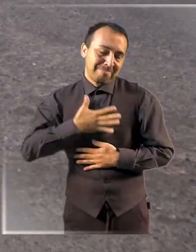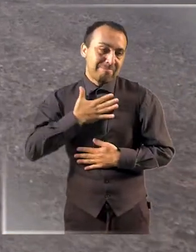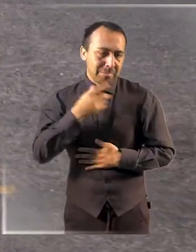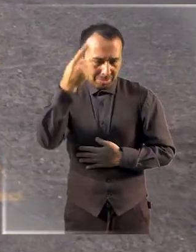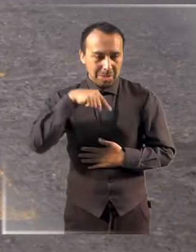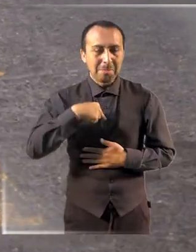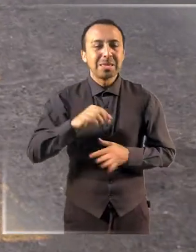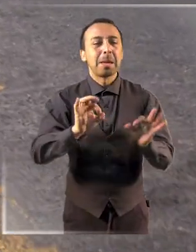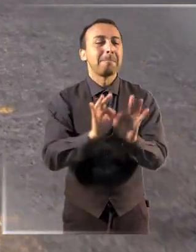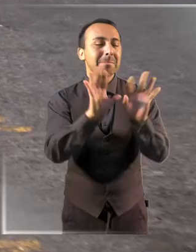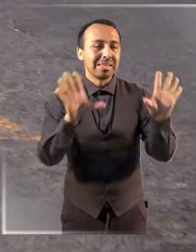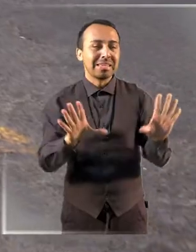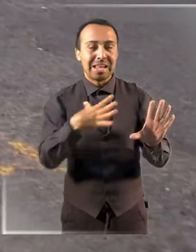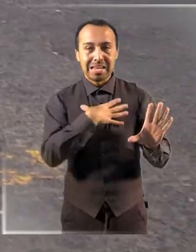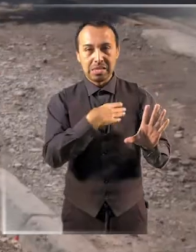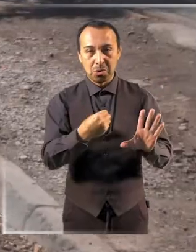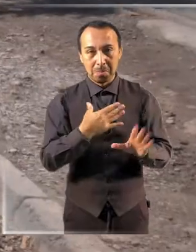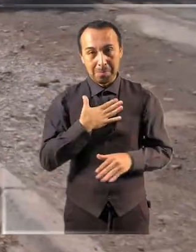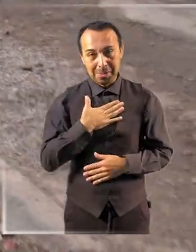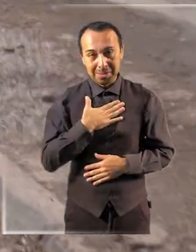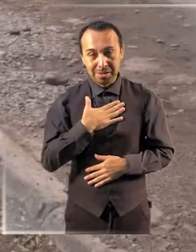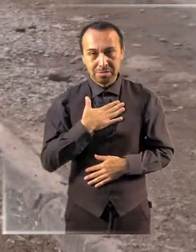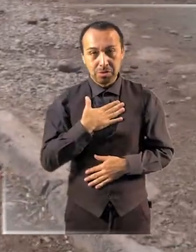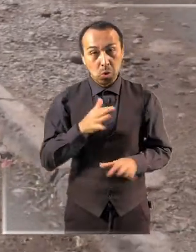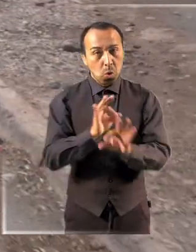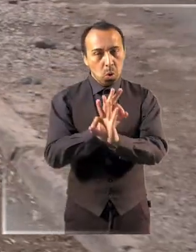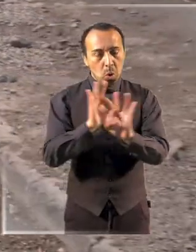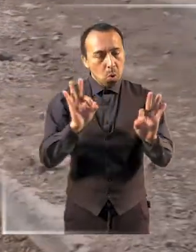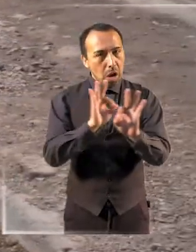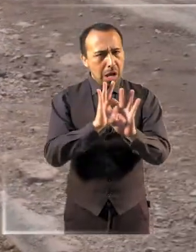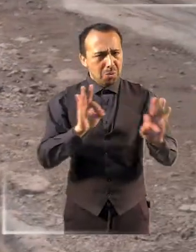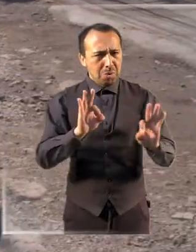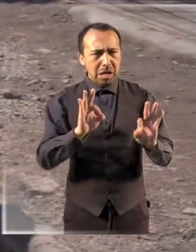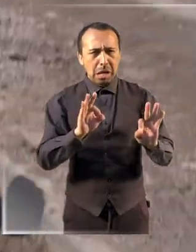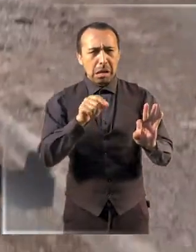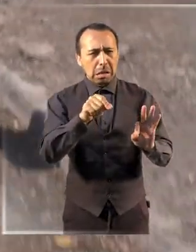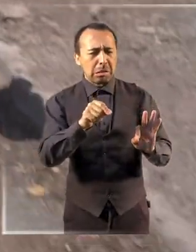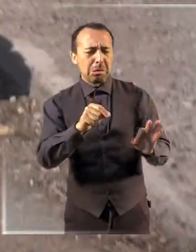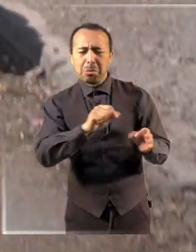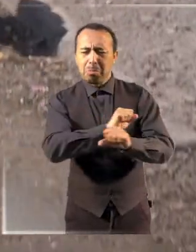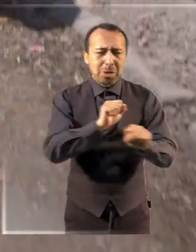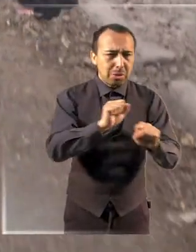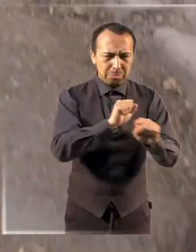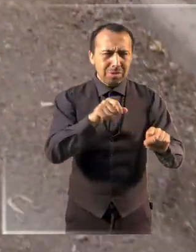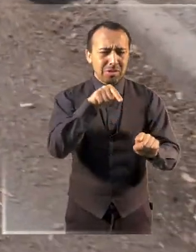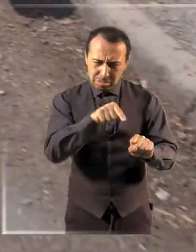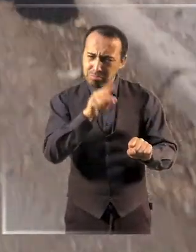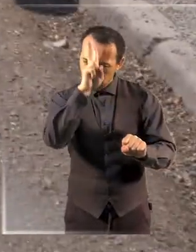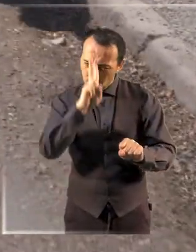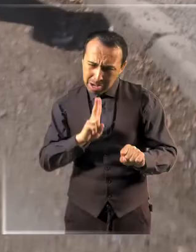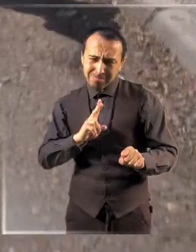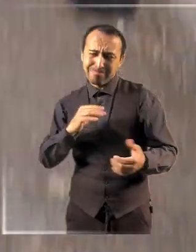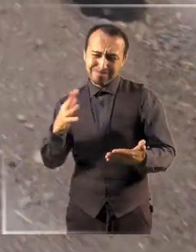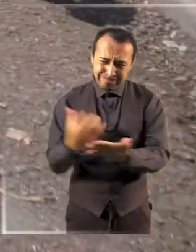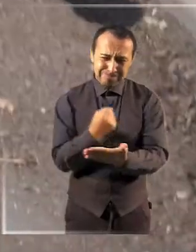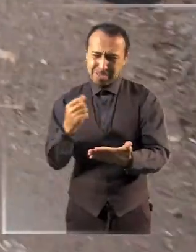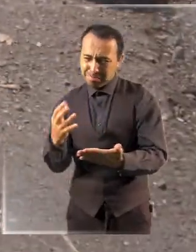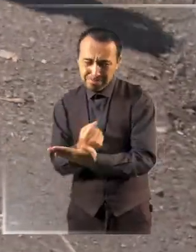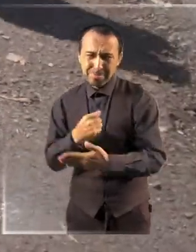es único. Porque nunca, nunca le queda nada grande. Nunca. Él